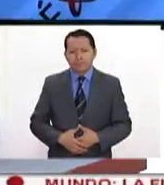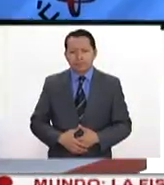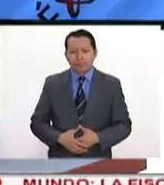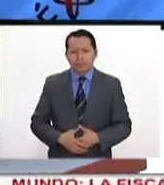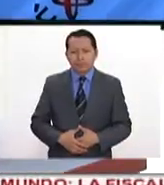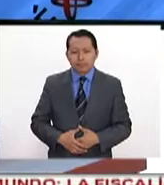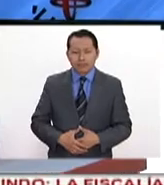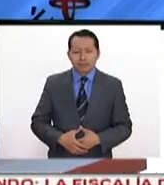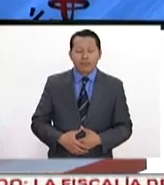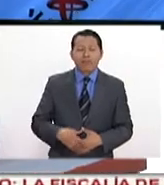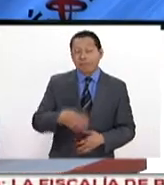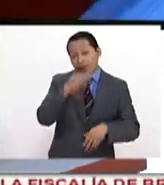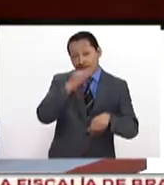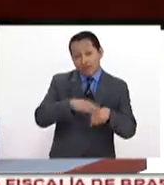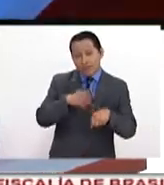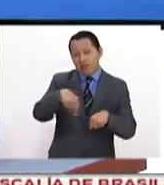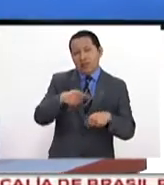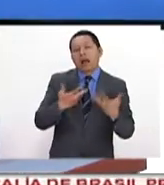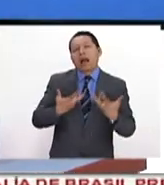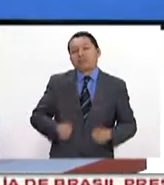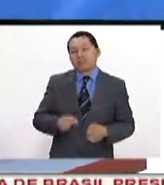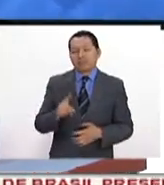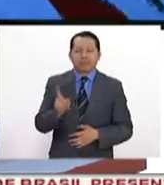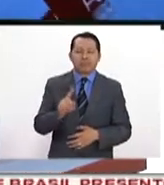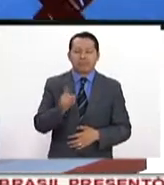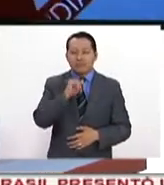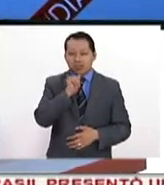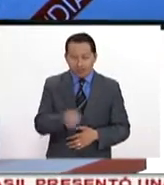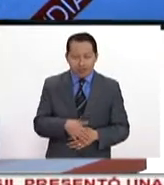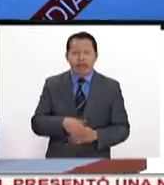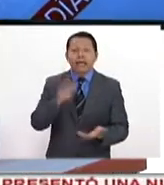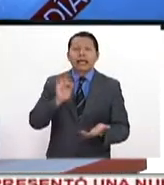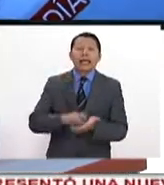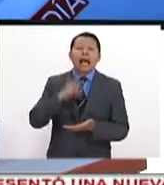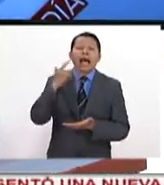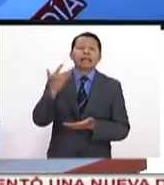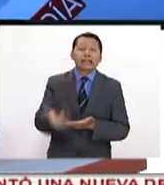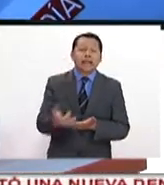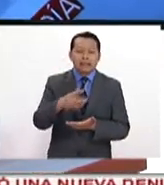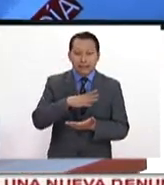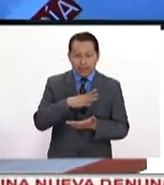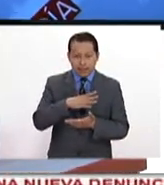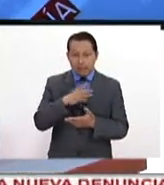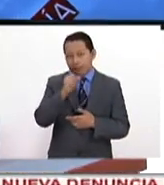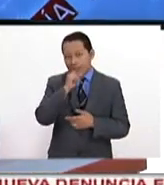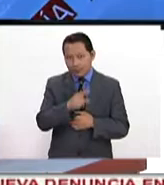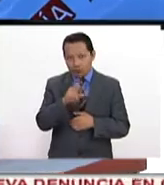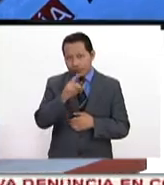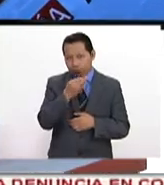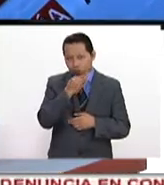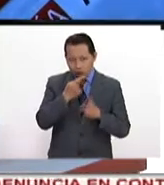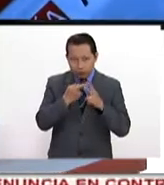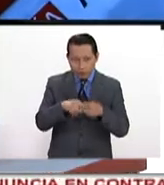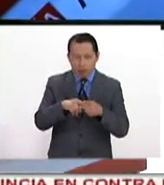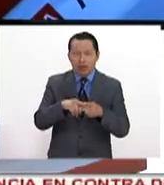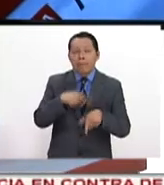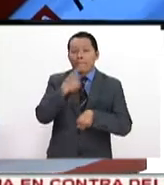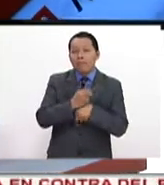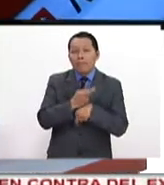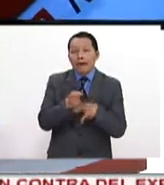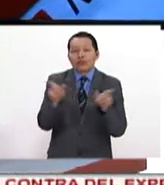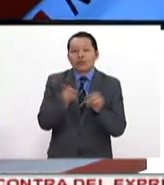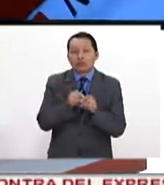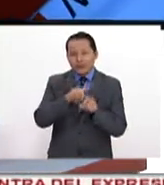Así que no se vaya a asustar ni presionar, no habrá alerta sísmica. Gracias a quienes nos acompañaron en esta primera media hora. Nosotros vamos a nuestro primer